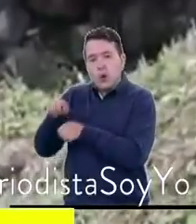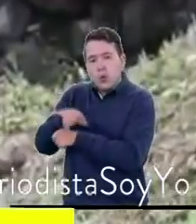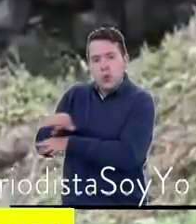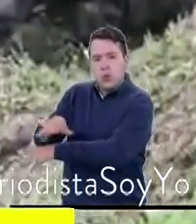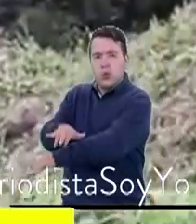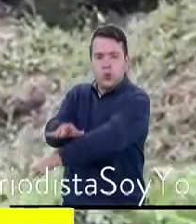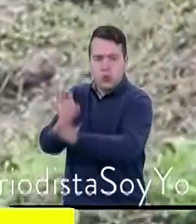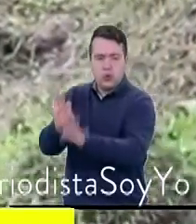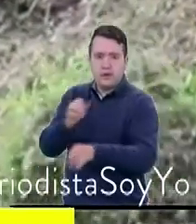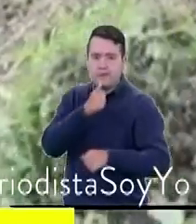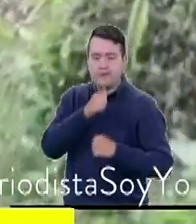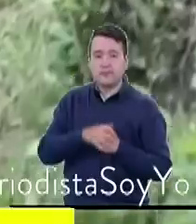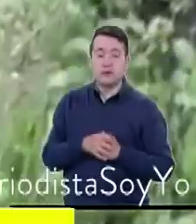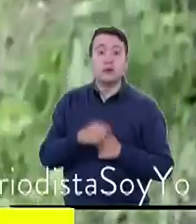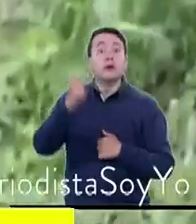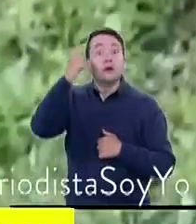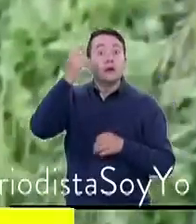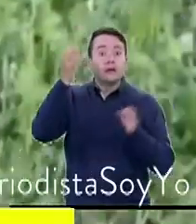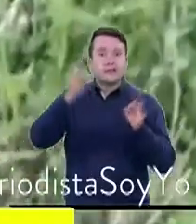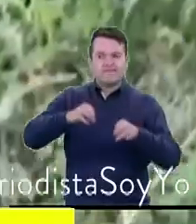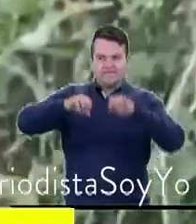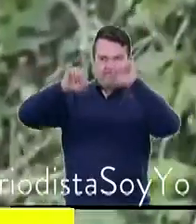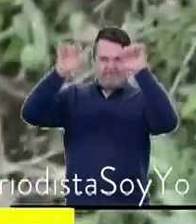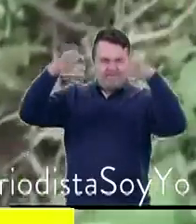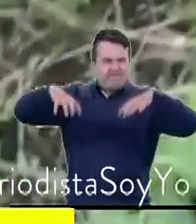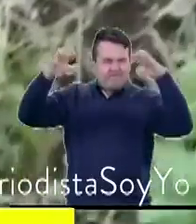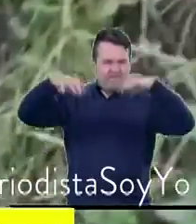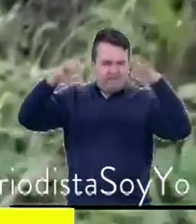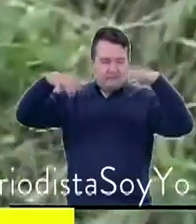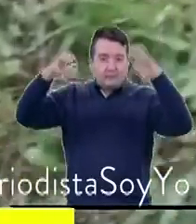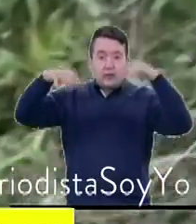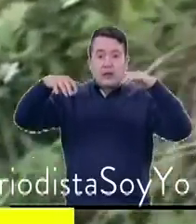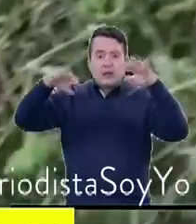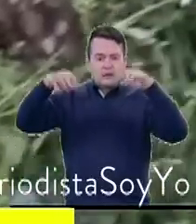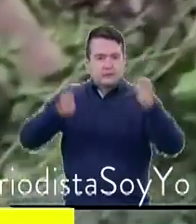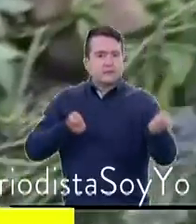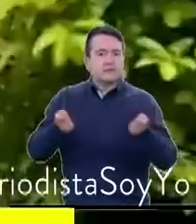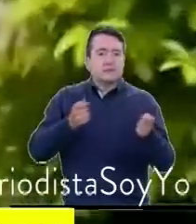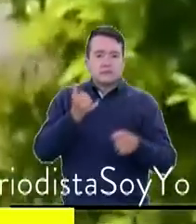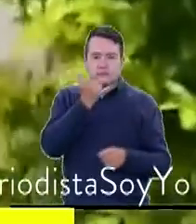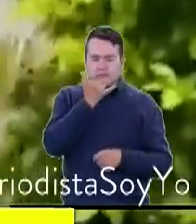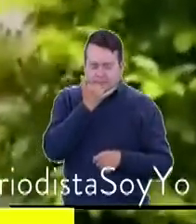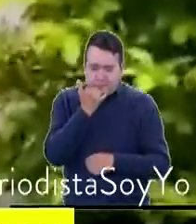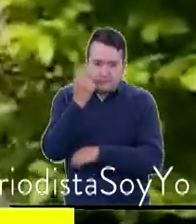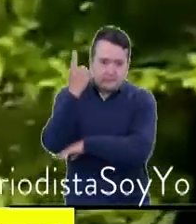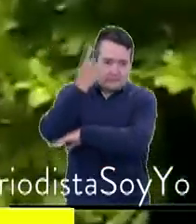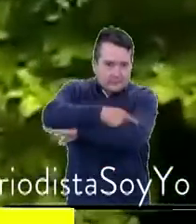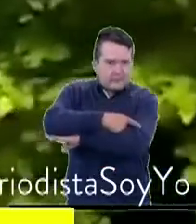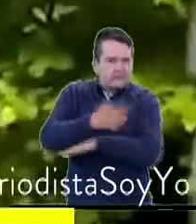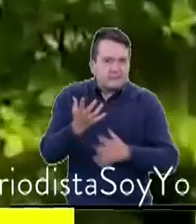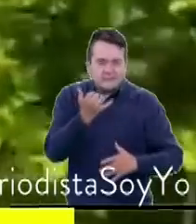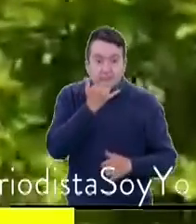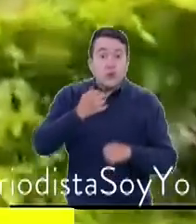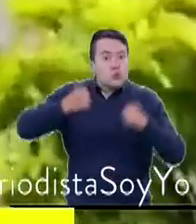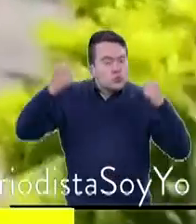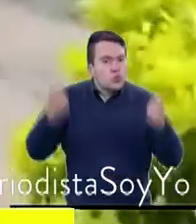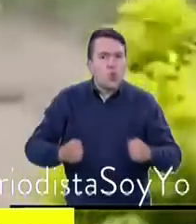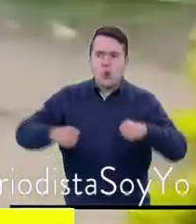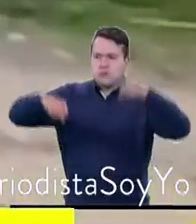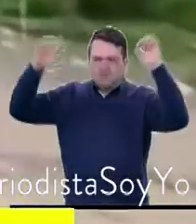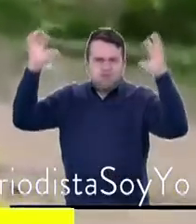controladas y aún en época de invierno están controlados. ¿Qué pasó ese día? Ese día pasó que llovió demasiadamente fuerte